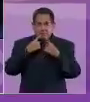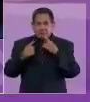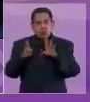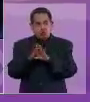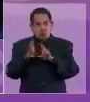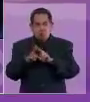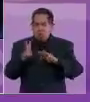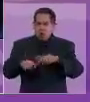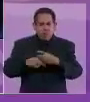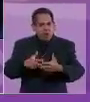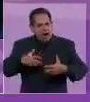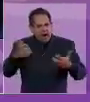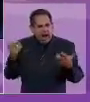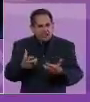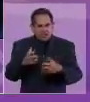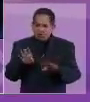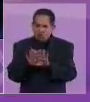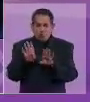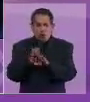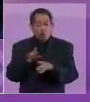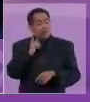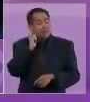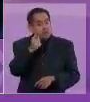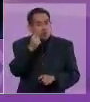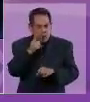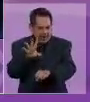la generación de energía